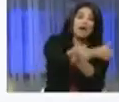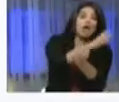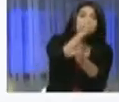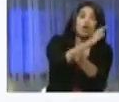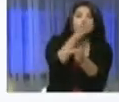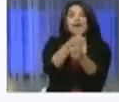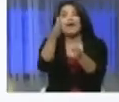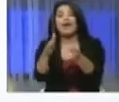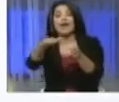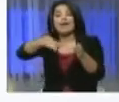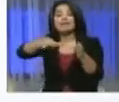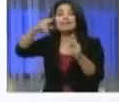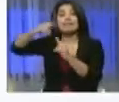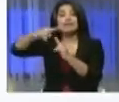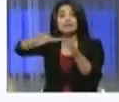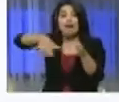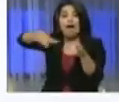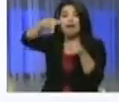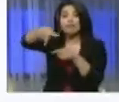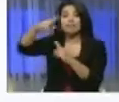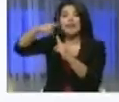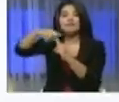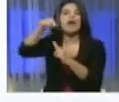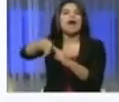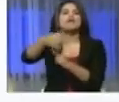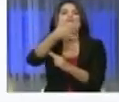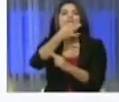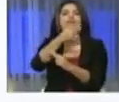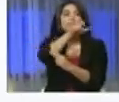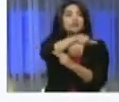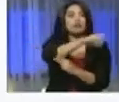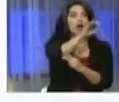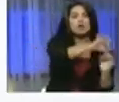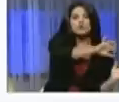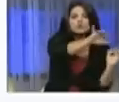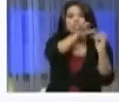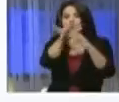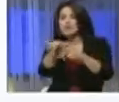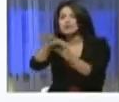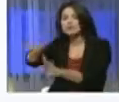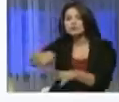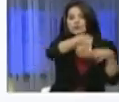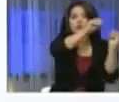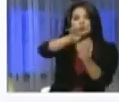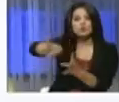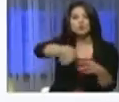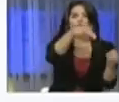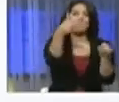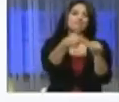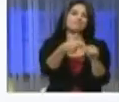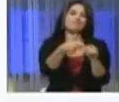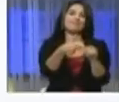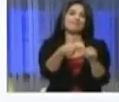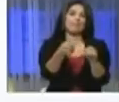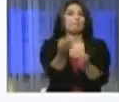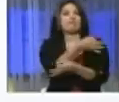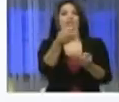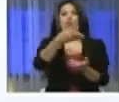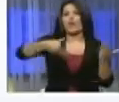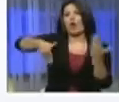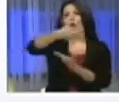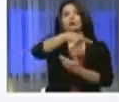negocio y hay que trabajar fórmulas. Nosotros pedimos apoyo a expertos